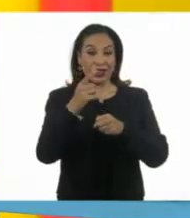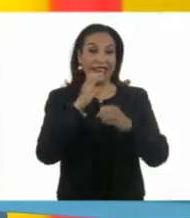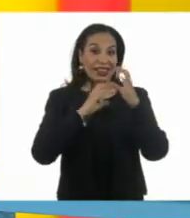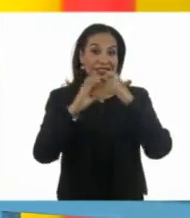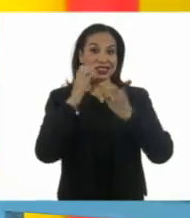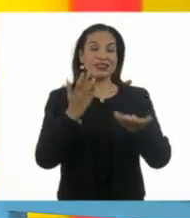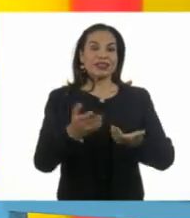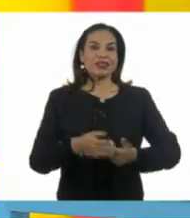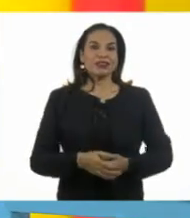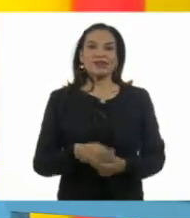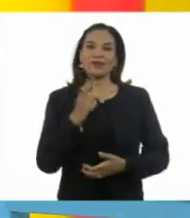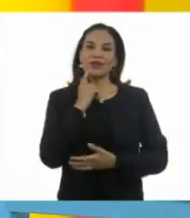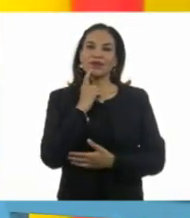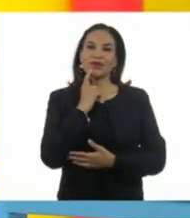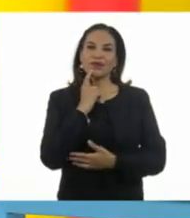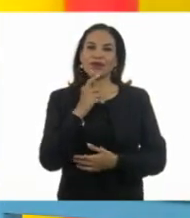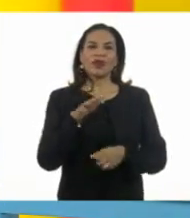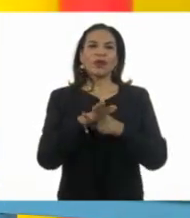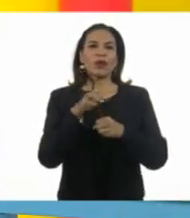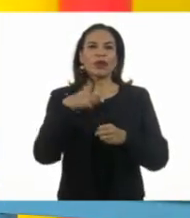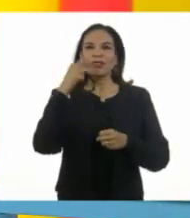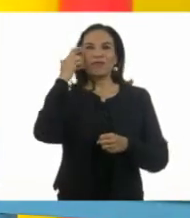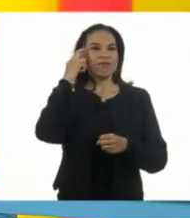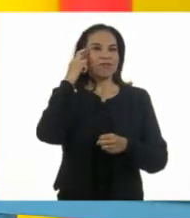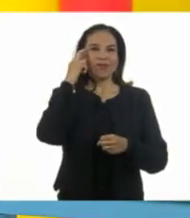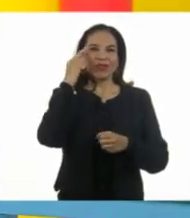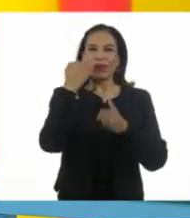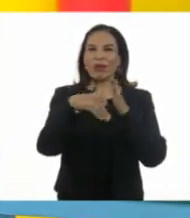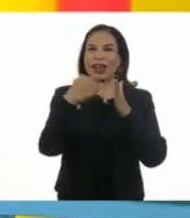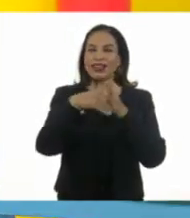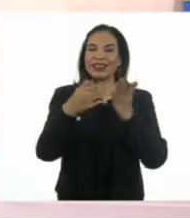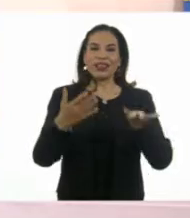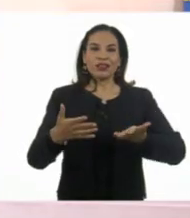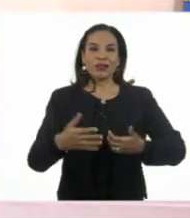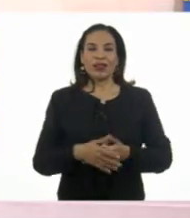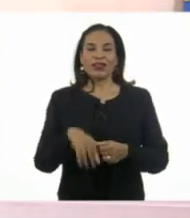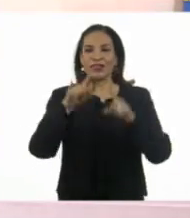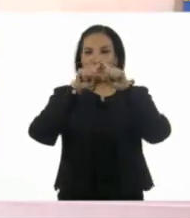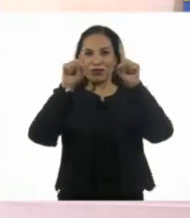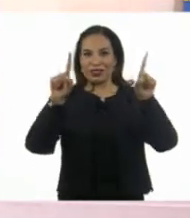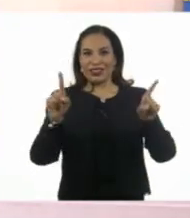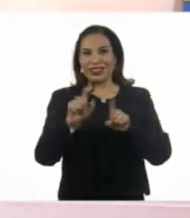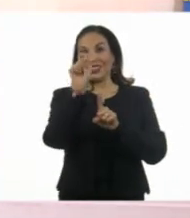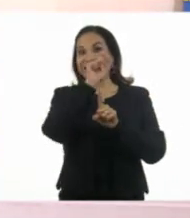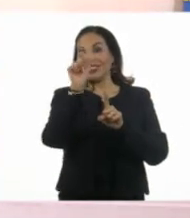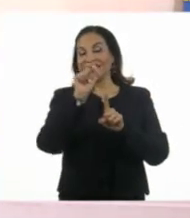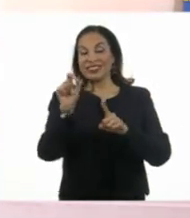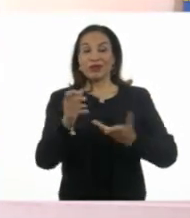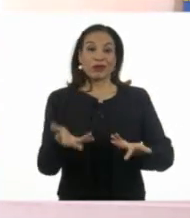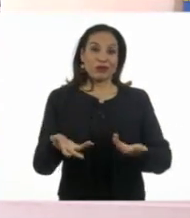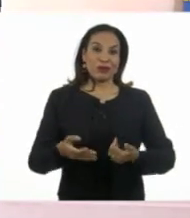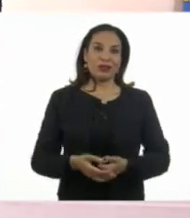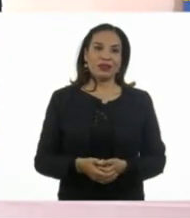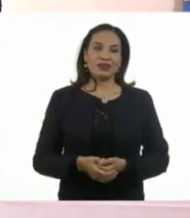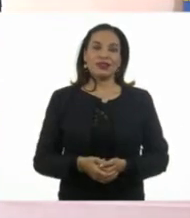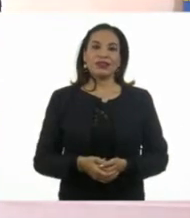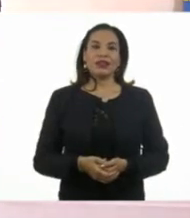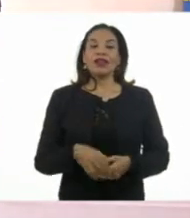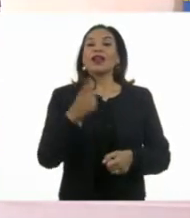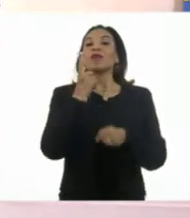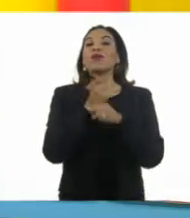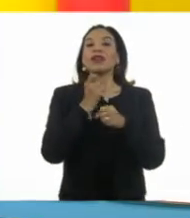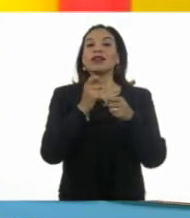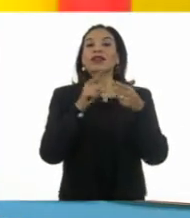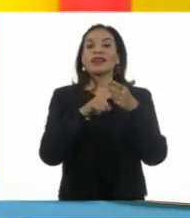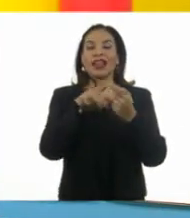fue... Ay, espera. Eso es. Porque yo creo que no me va a hacer falta pizarrón para escribir. Ok. La primera